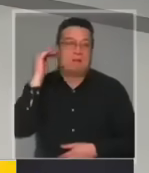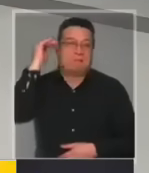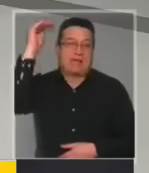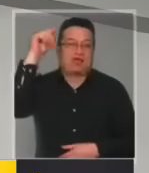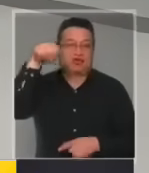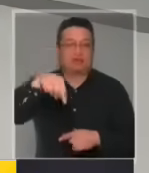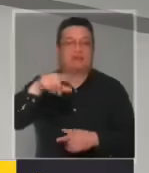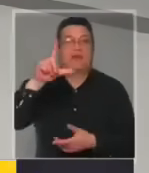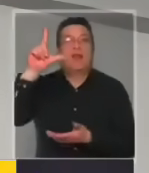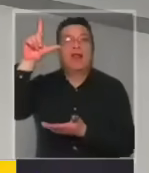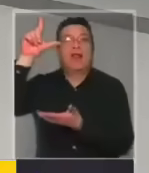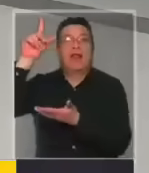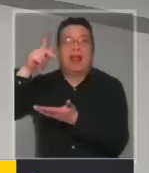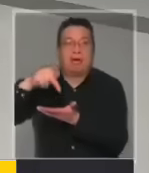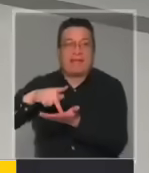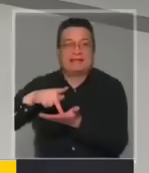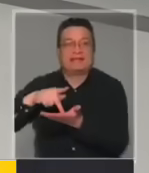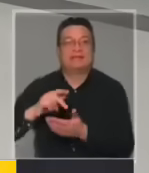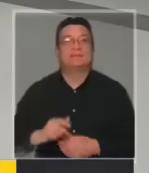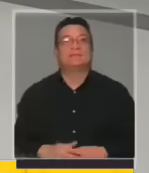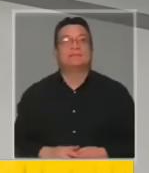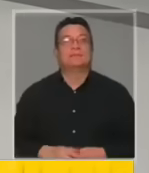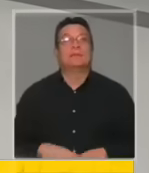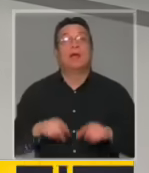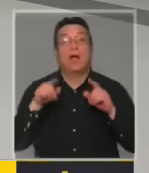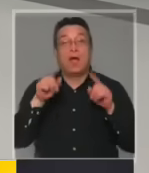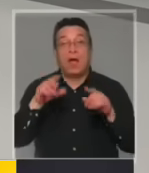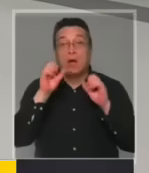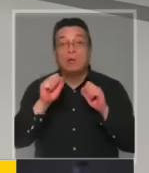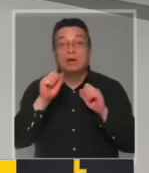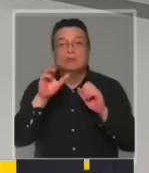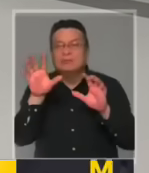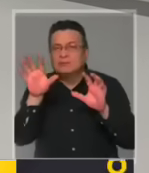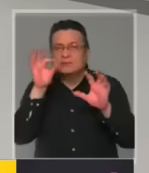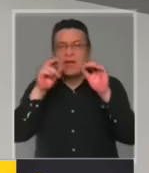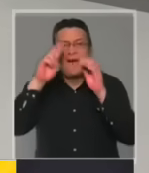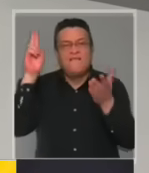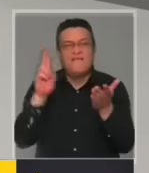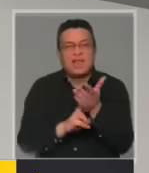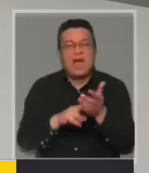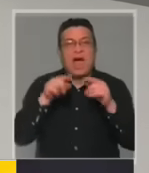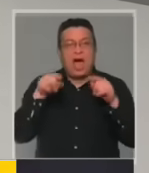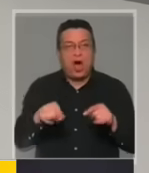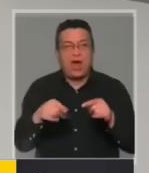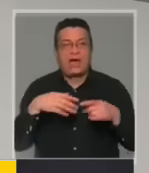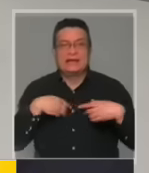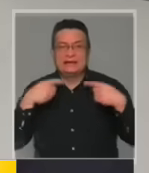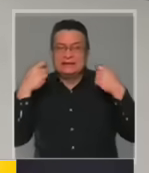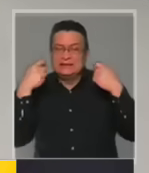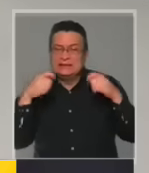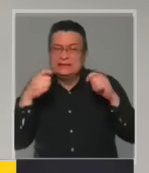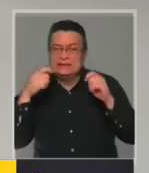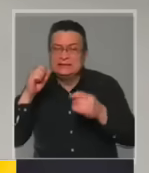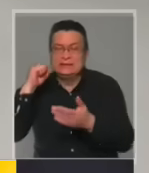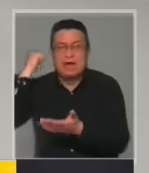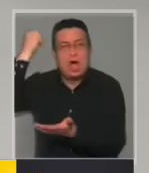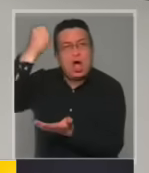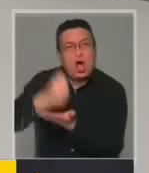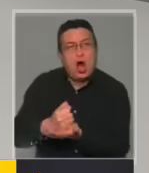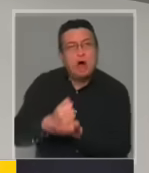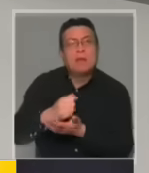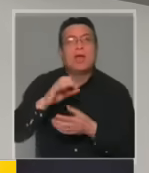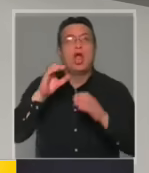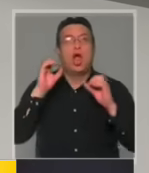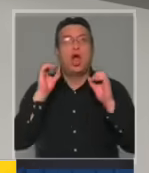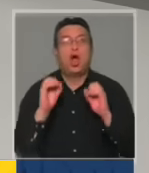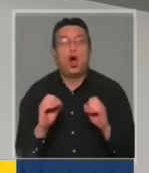de La Paz. Sí, a lo mejor nos cuesta calificar porque la verdad es que a esta altura no sabemos si fue un intento de golpe de Estado o sencillamente un